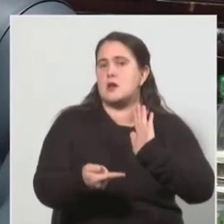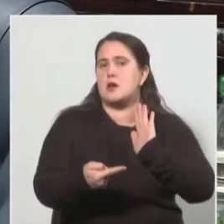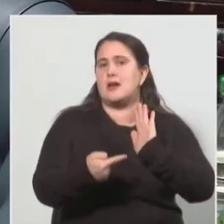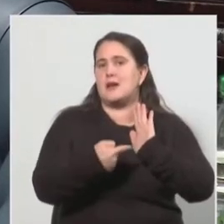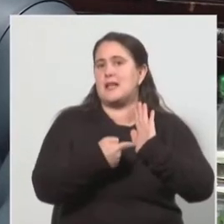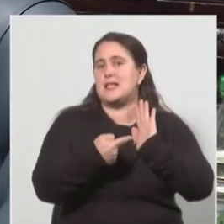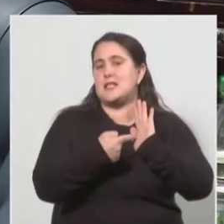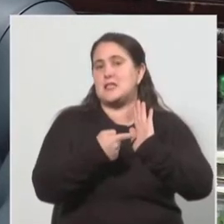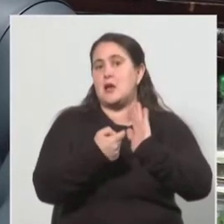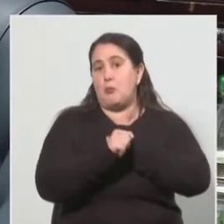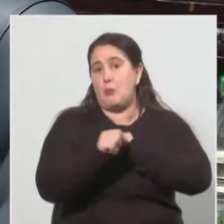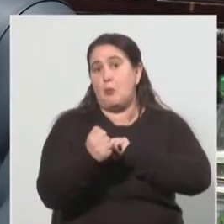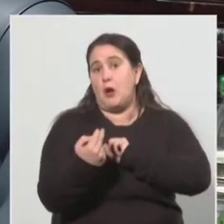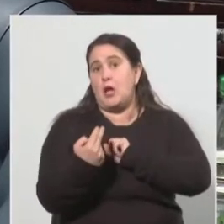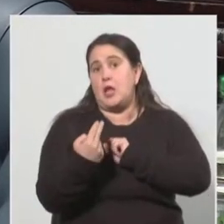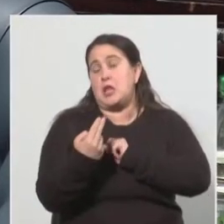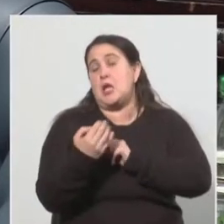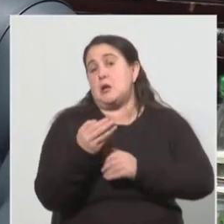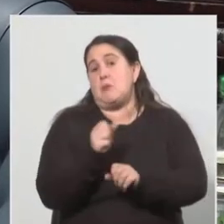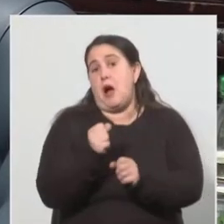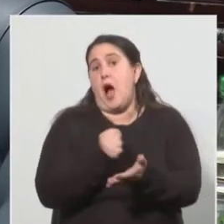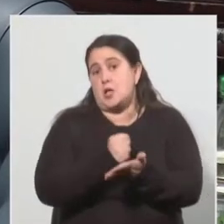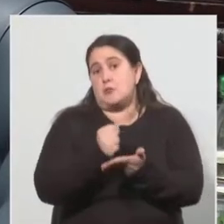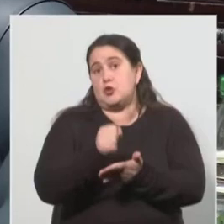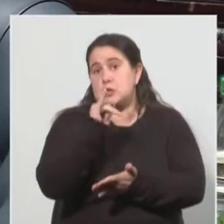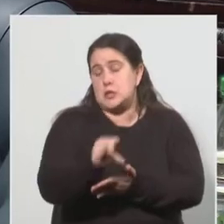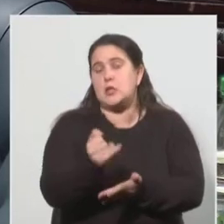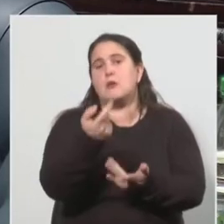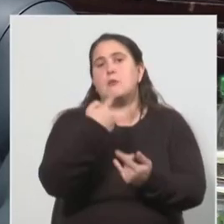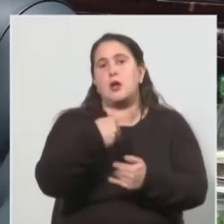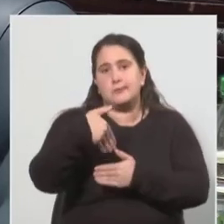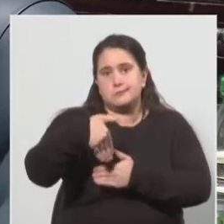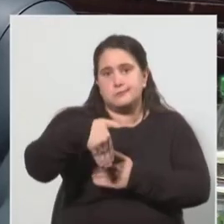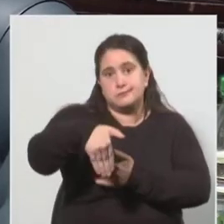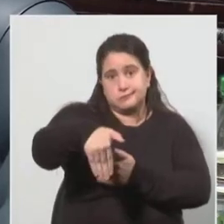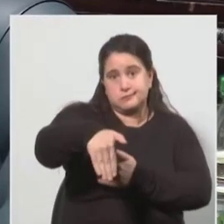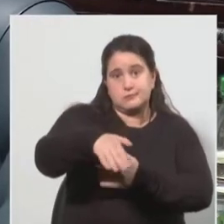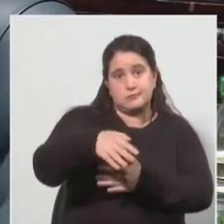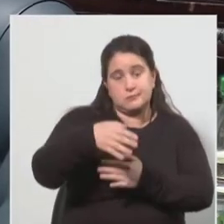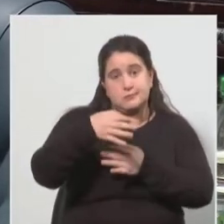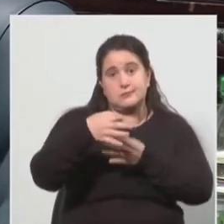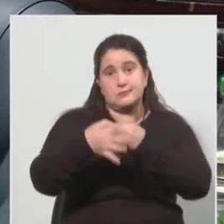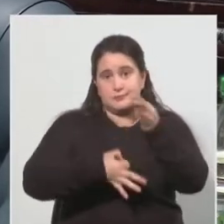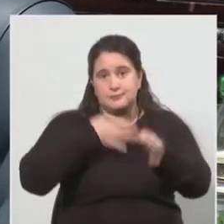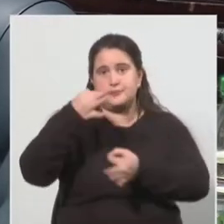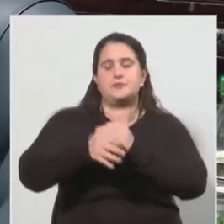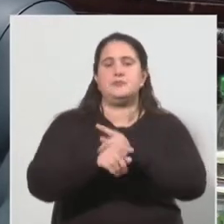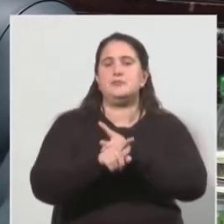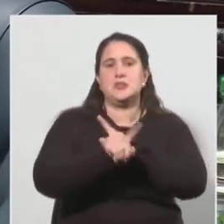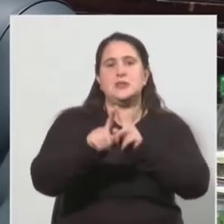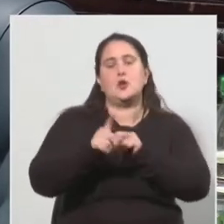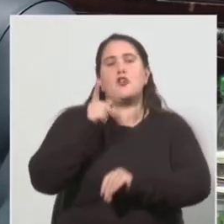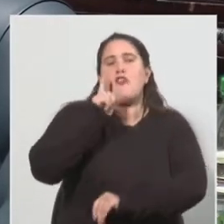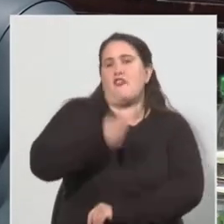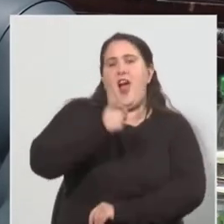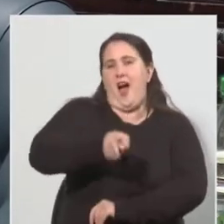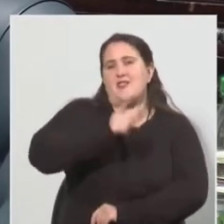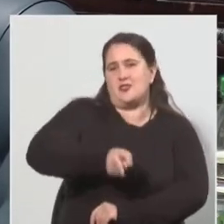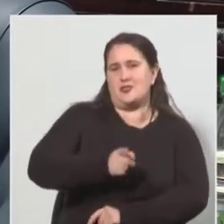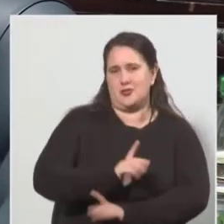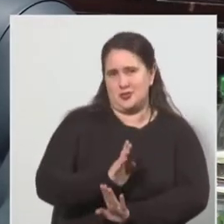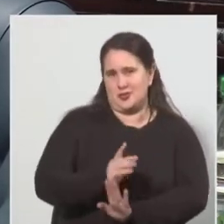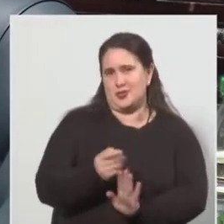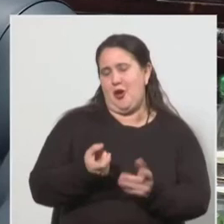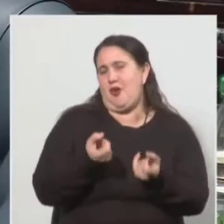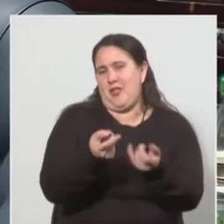no impediría otorgar el pasaporte, pero como veremos a continuación, tampoco obligaba